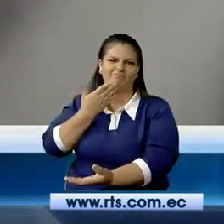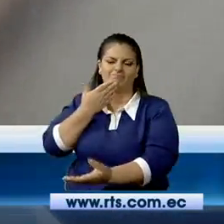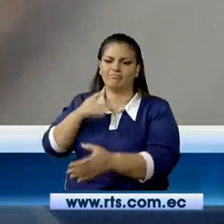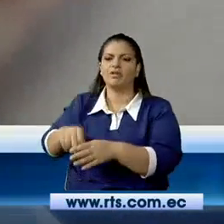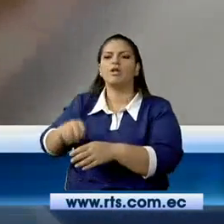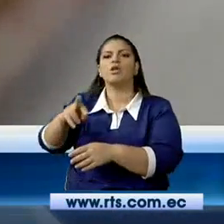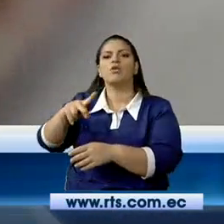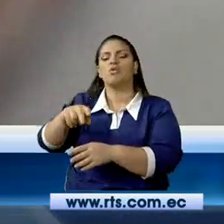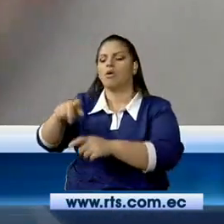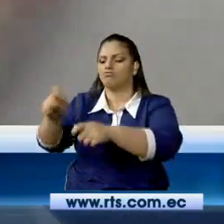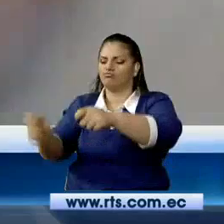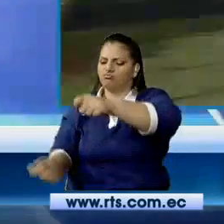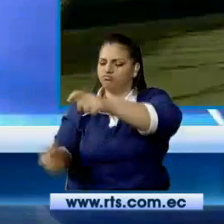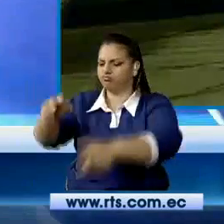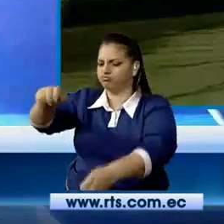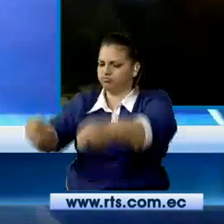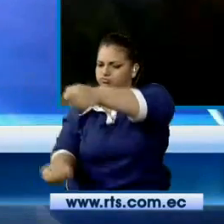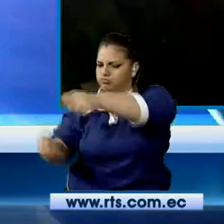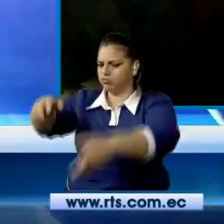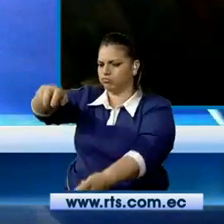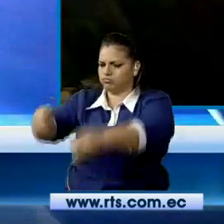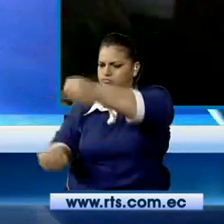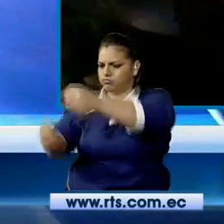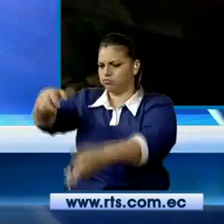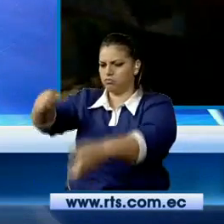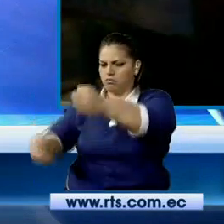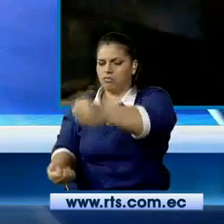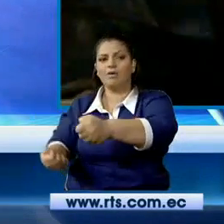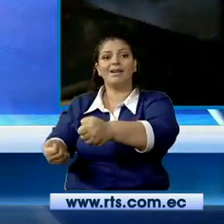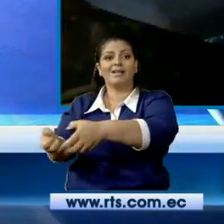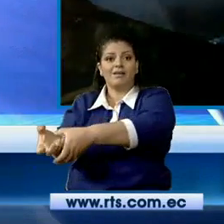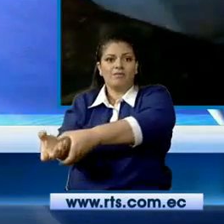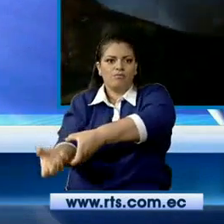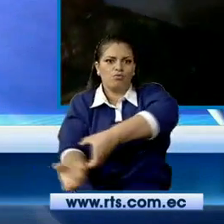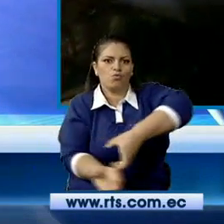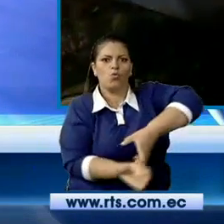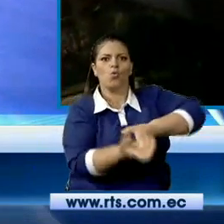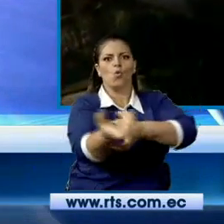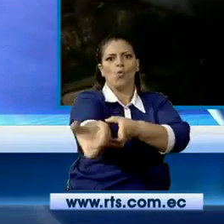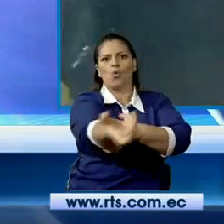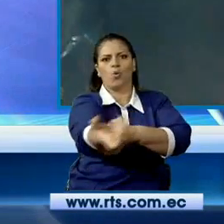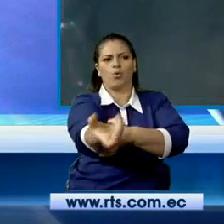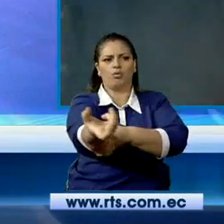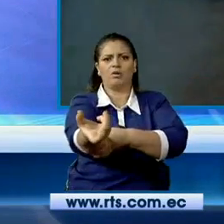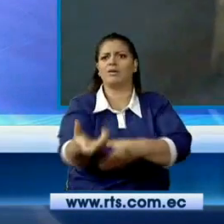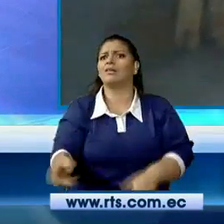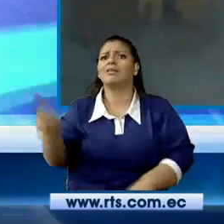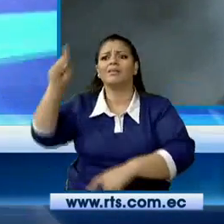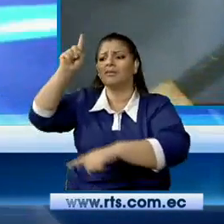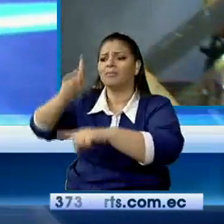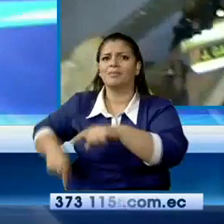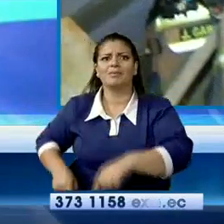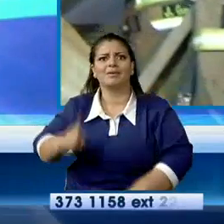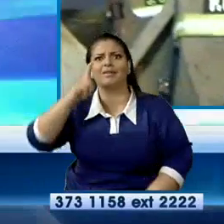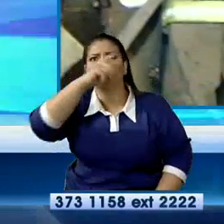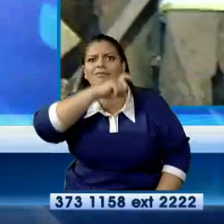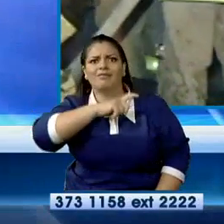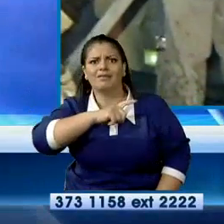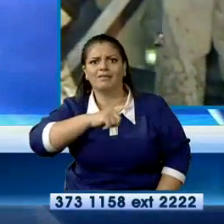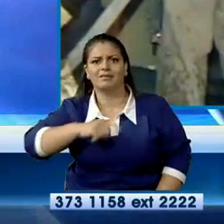obstáculos. Figúrate tú si la situación hubiera escapado de las manos incluso de los bomberos. Se contamina. Ahí sabemos que hay mucha